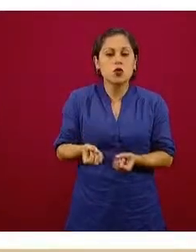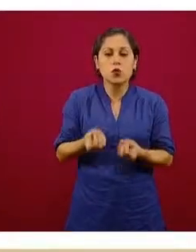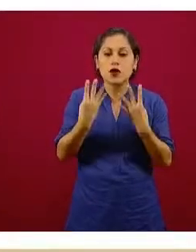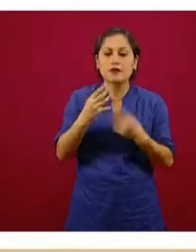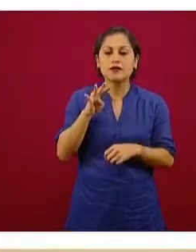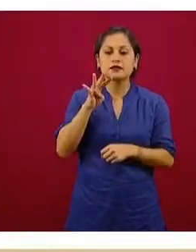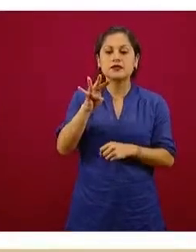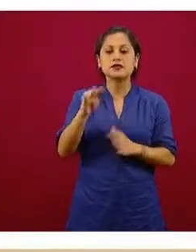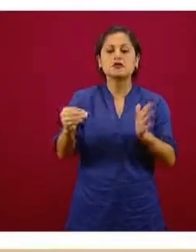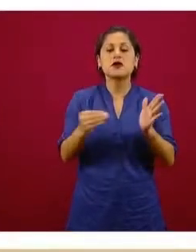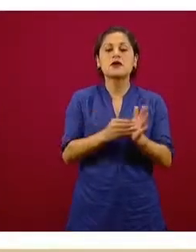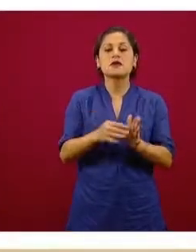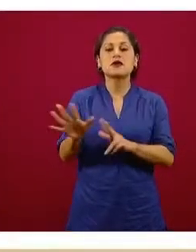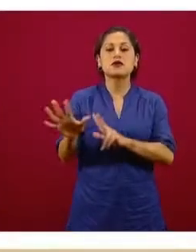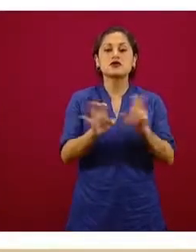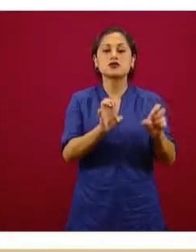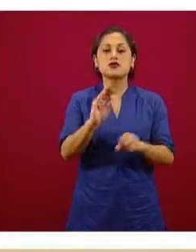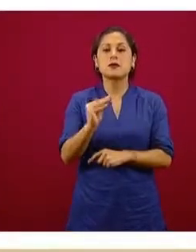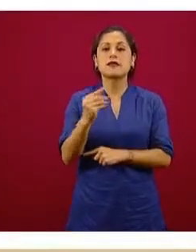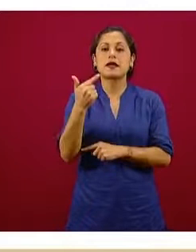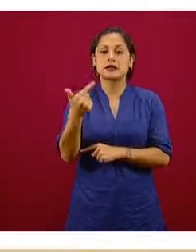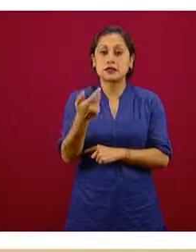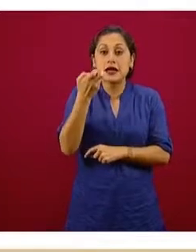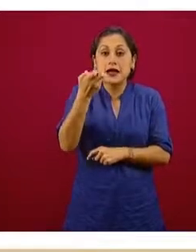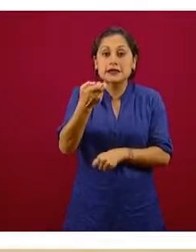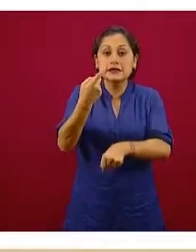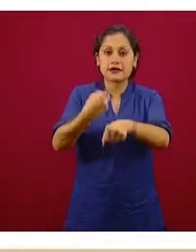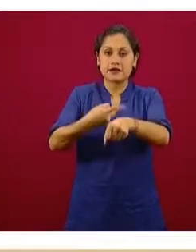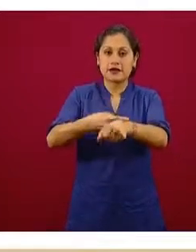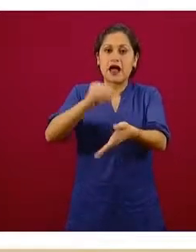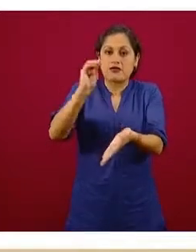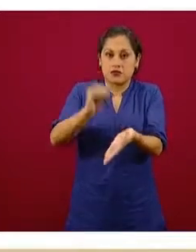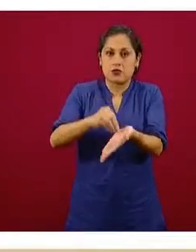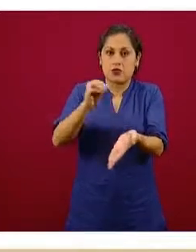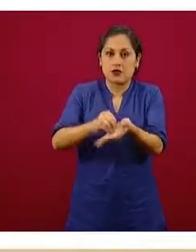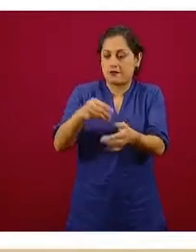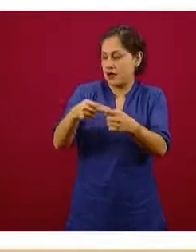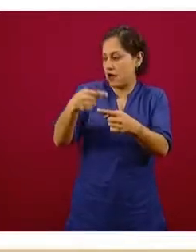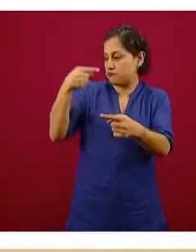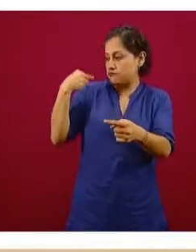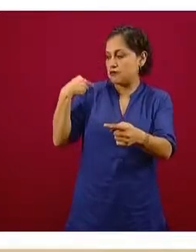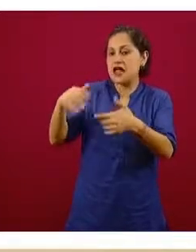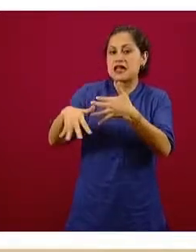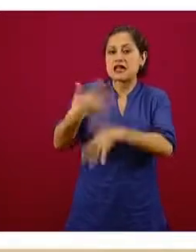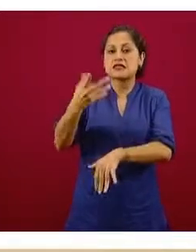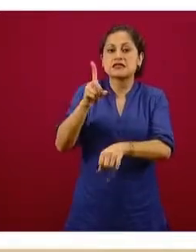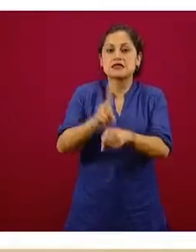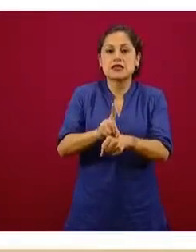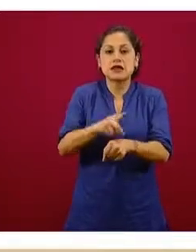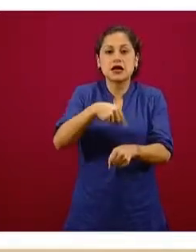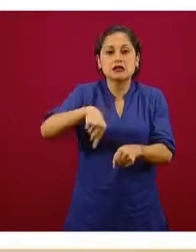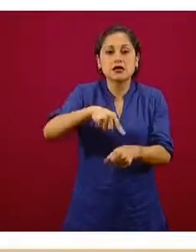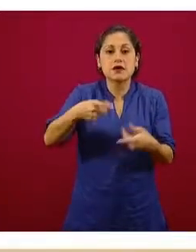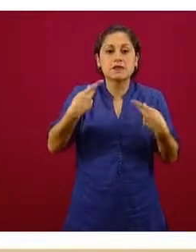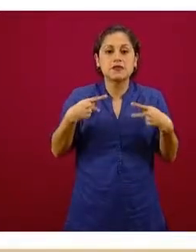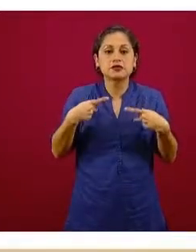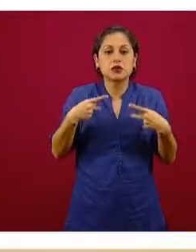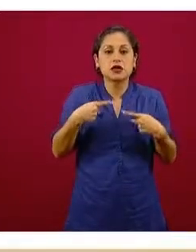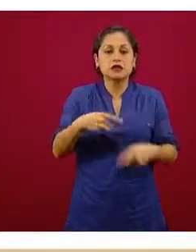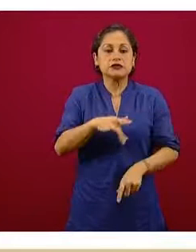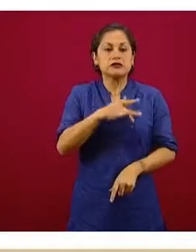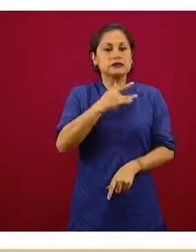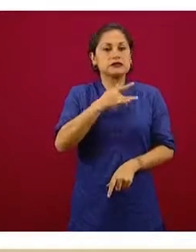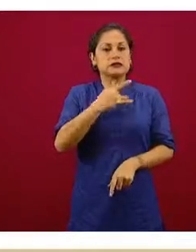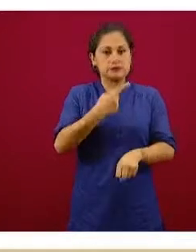19,897, representan la epidemia activa, porque son las personas que han iniciado con signos y síntomas en los últimos 14